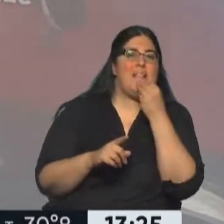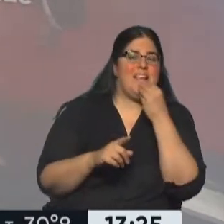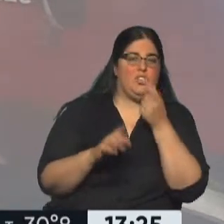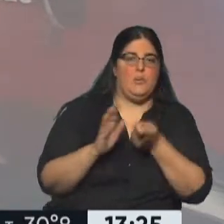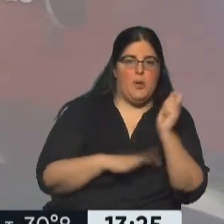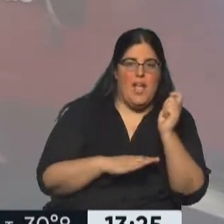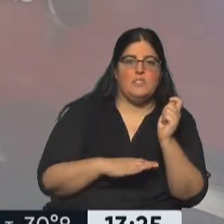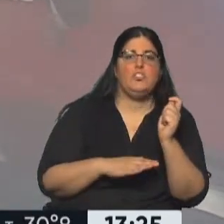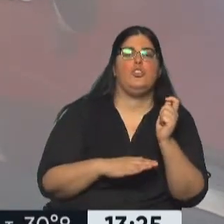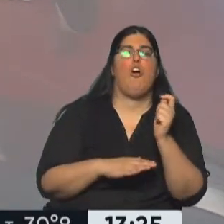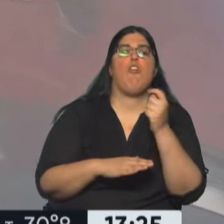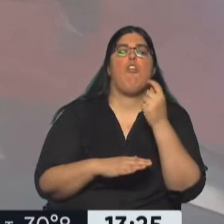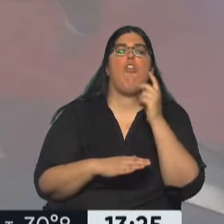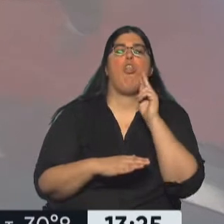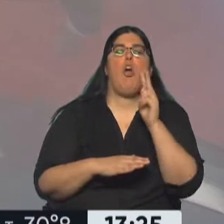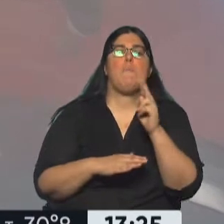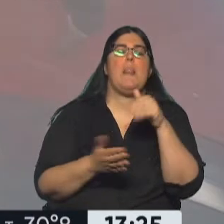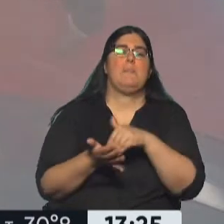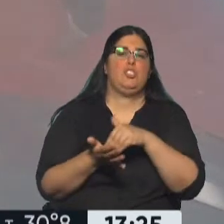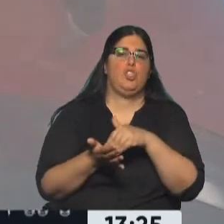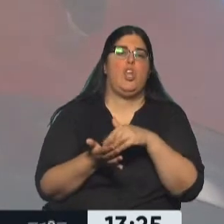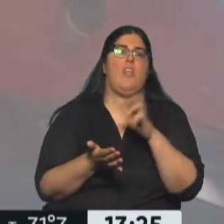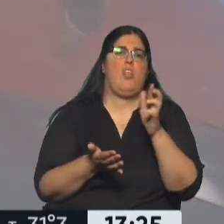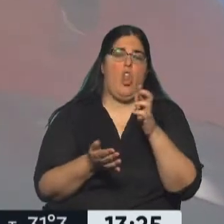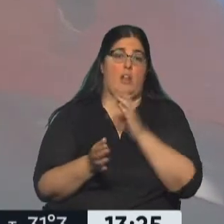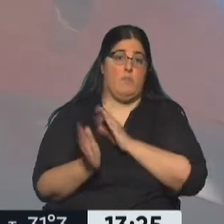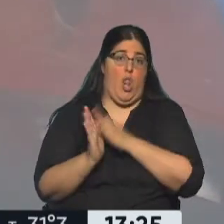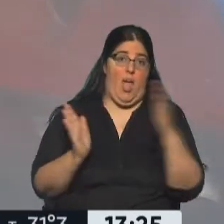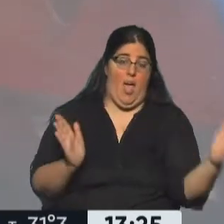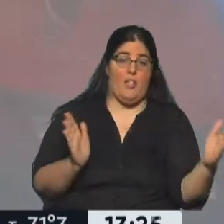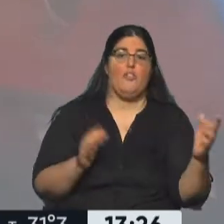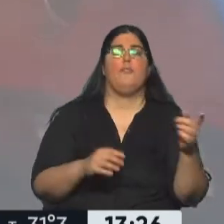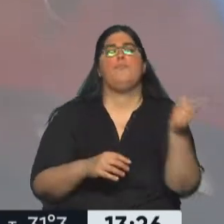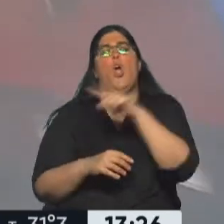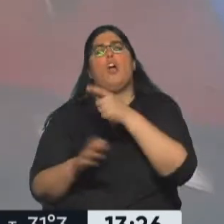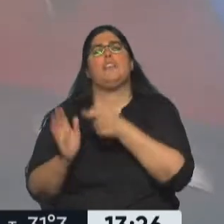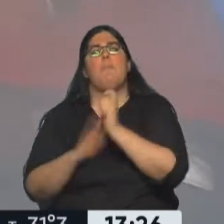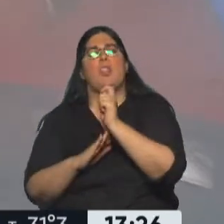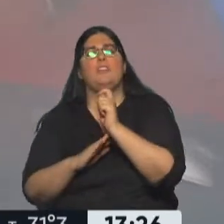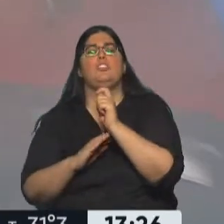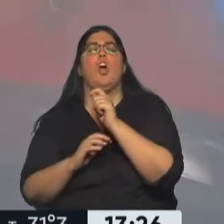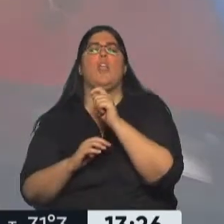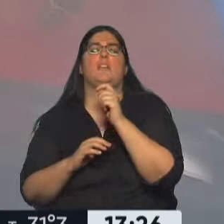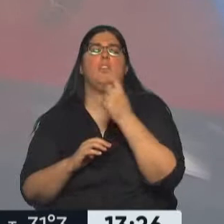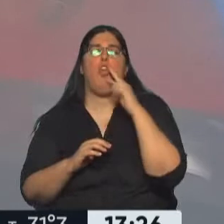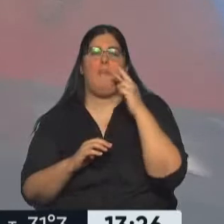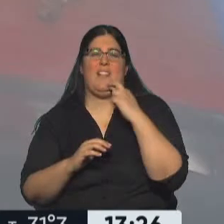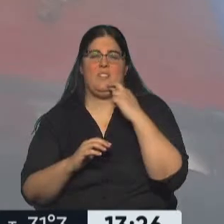por 2.000 millones de dólares anuales y otras importaciones en el año 2019 estamos hablando